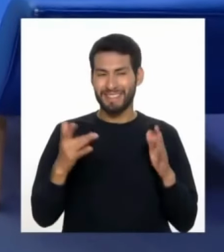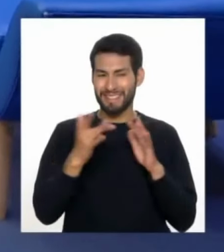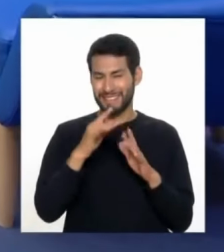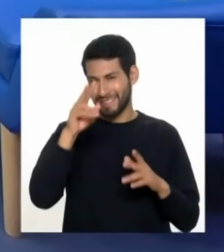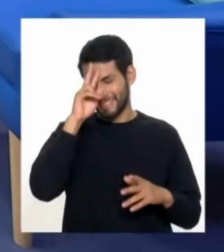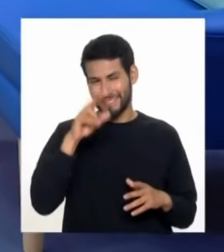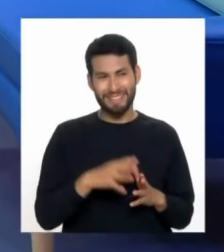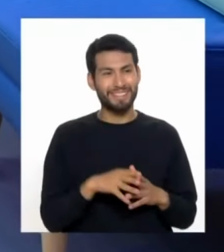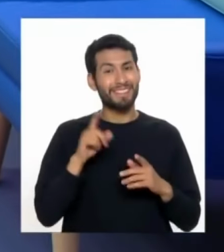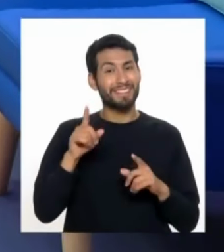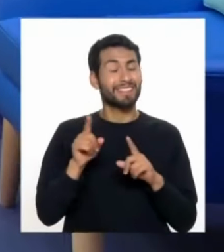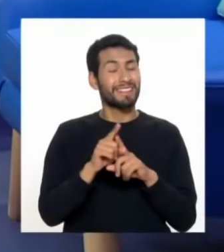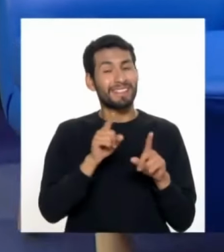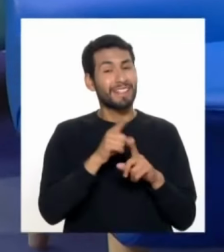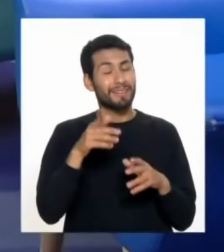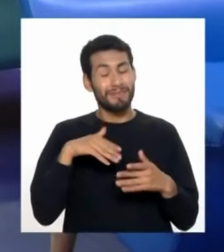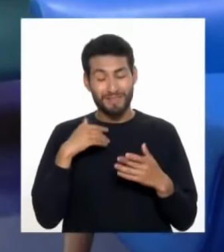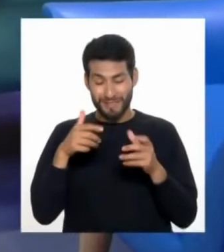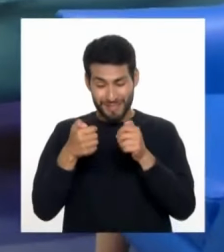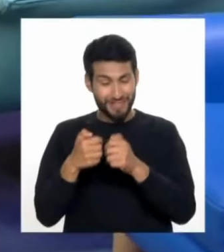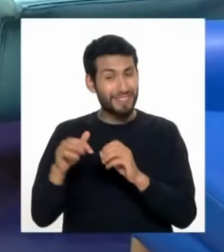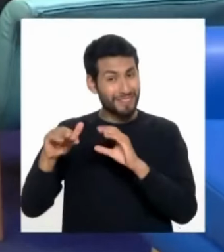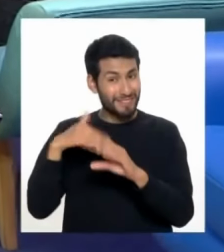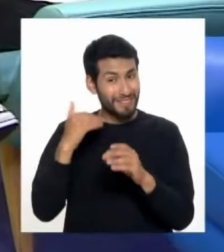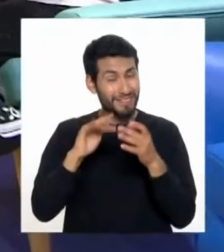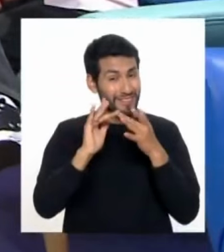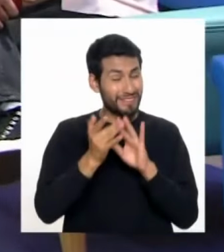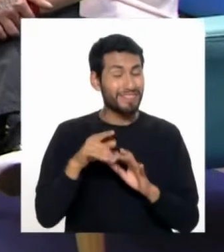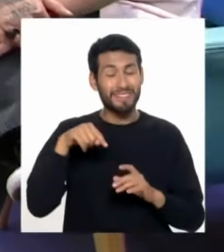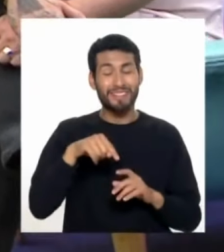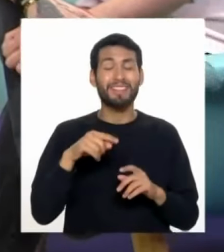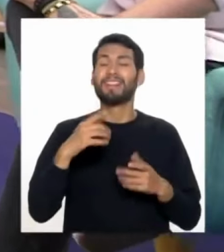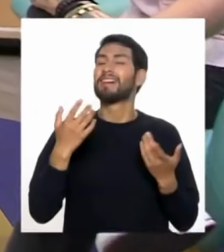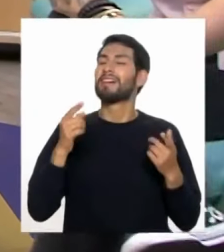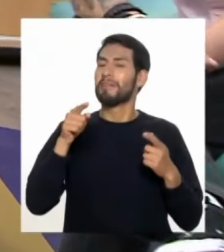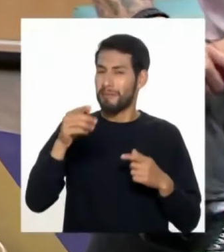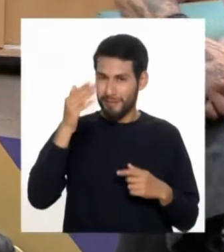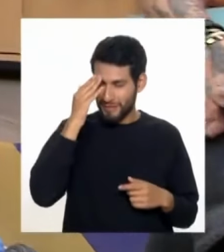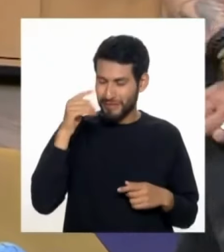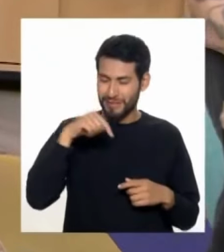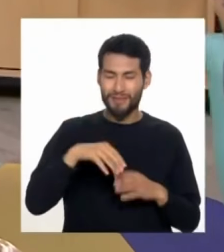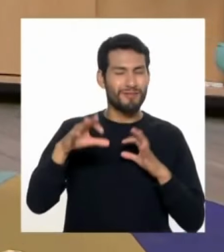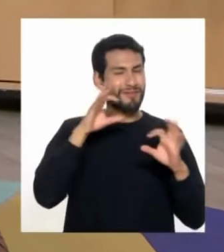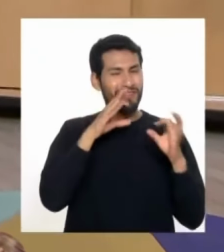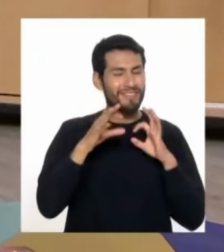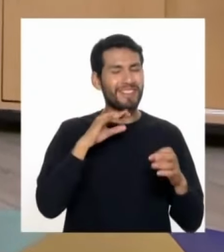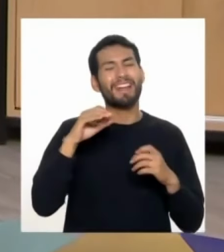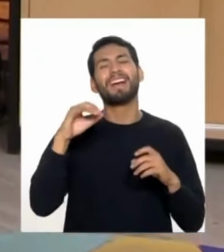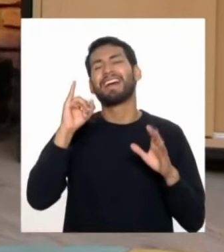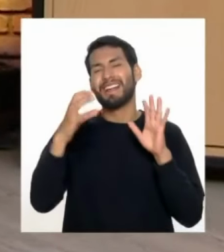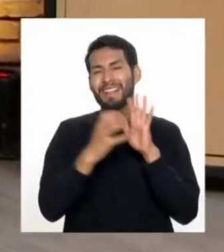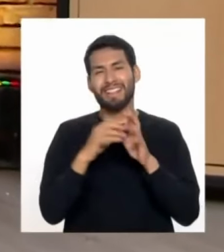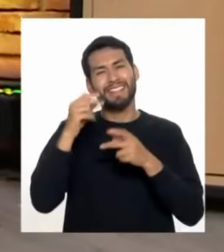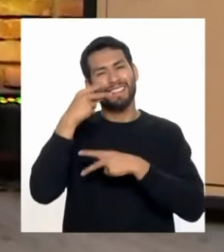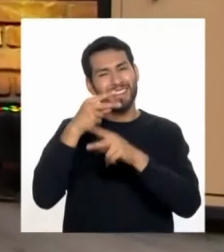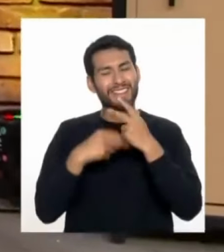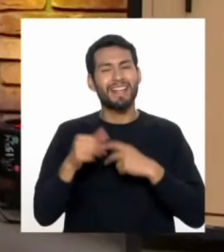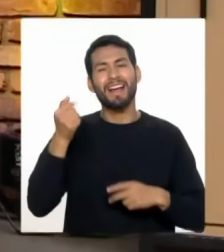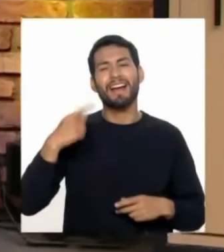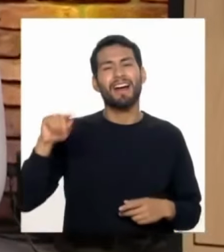Conecta Perú. También pueden escribirnos a través de todas nuestras redes sociales. Ya lo saben, estamos en Facebook, Instagram y TikTok